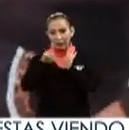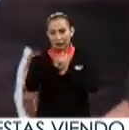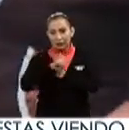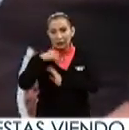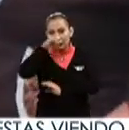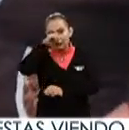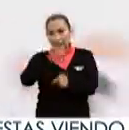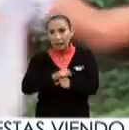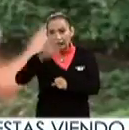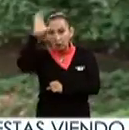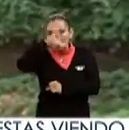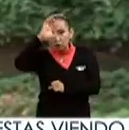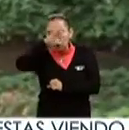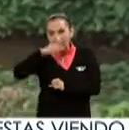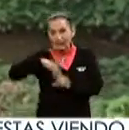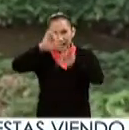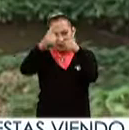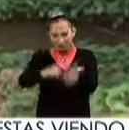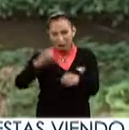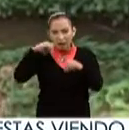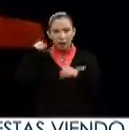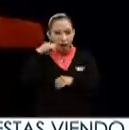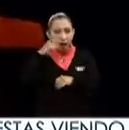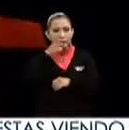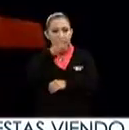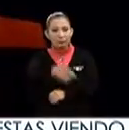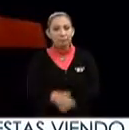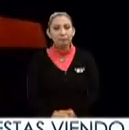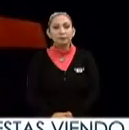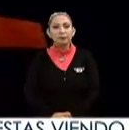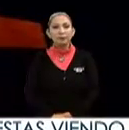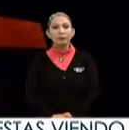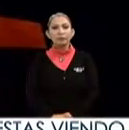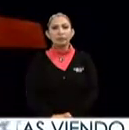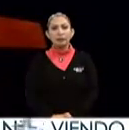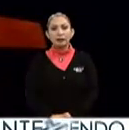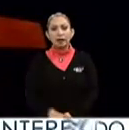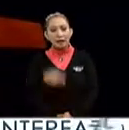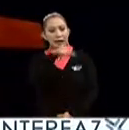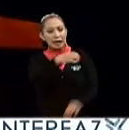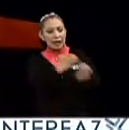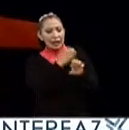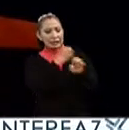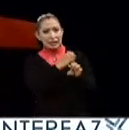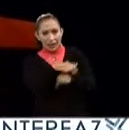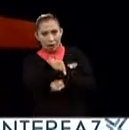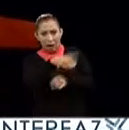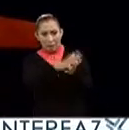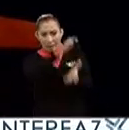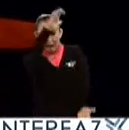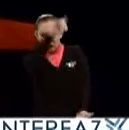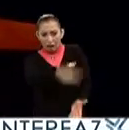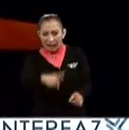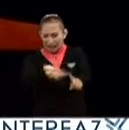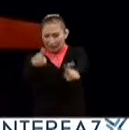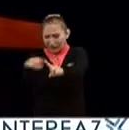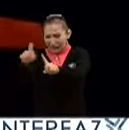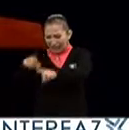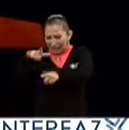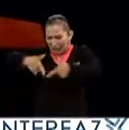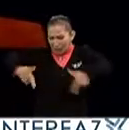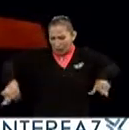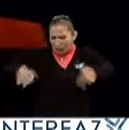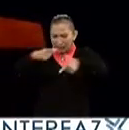de la Secretaría de las Culturas y Artes de Oaxaca, comentó: Oaxaca, la entidad que alberga la mayor diversidad cultural y